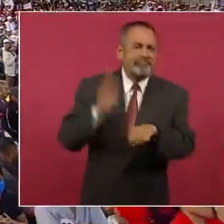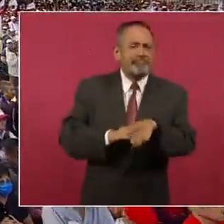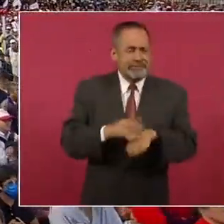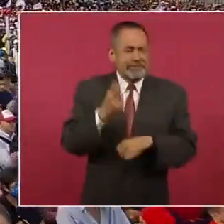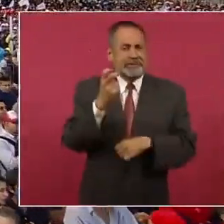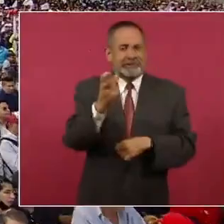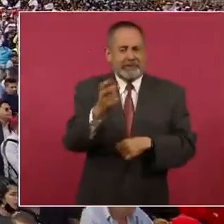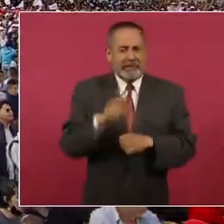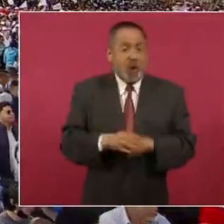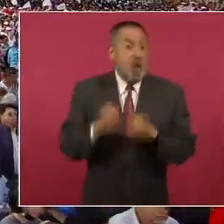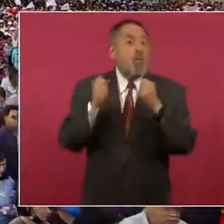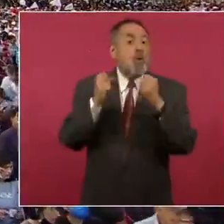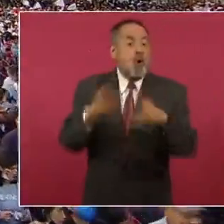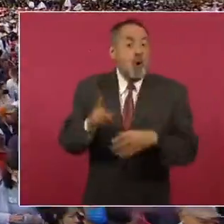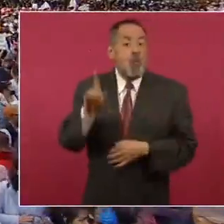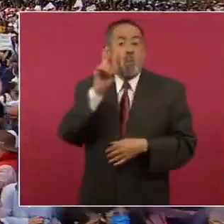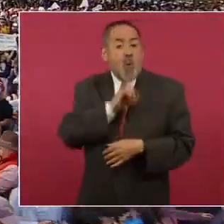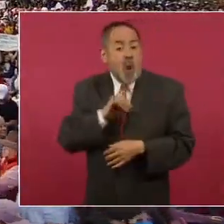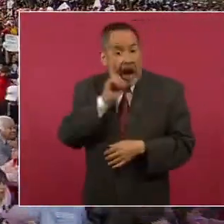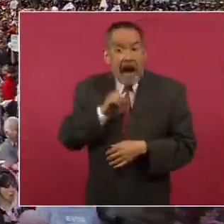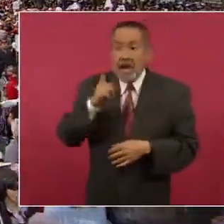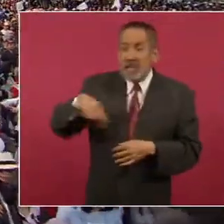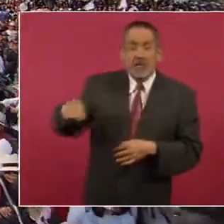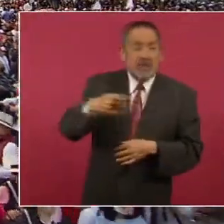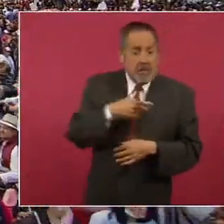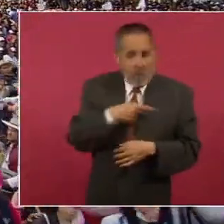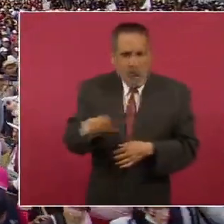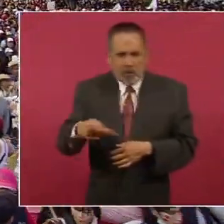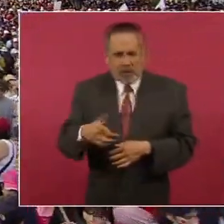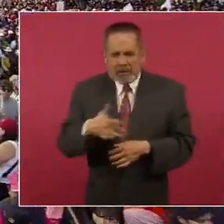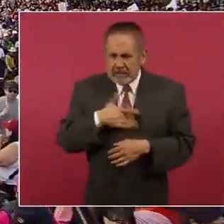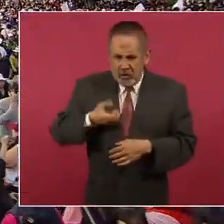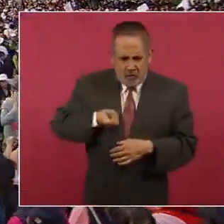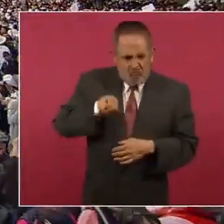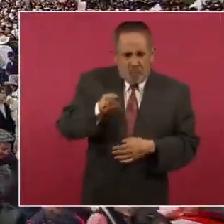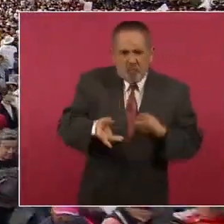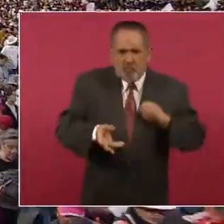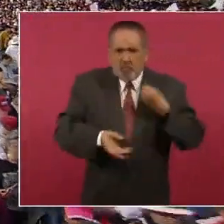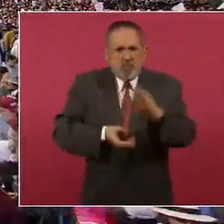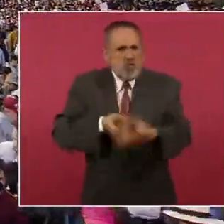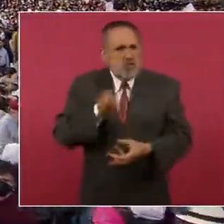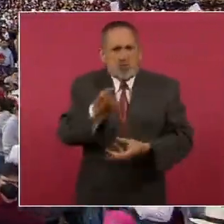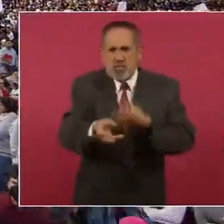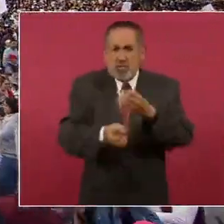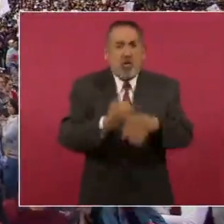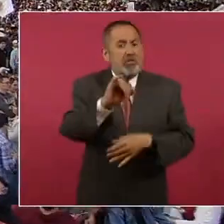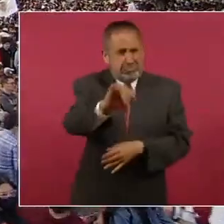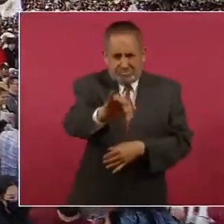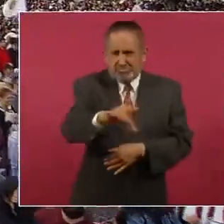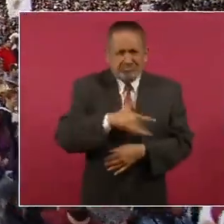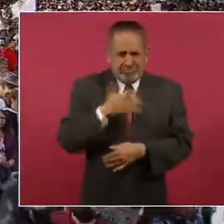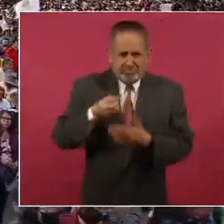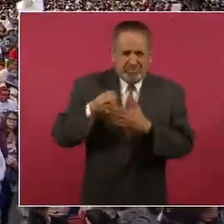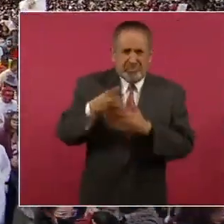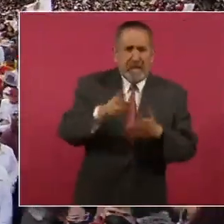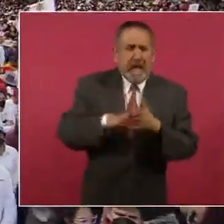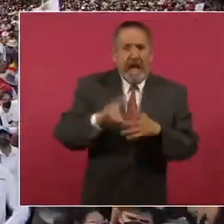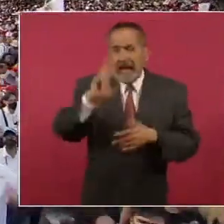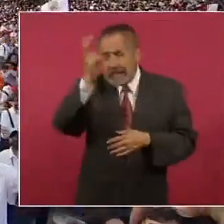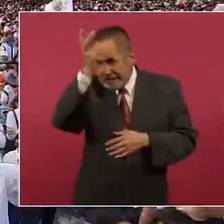que tantas mujeres pobres donaron para este efecto